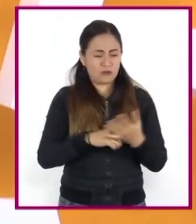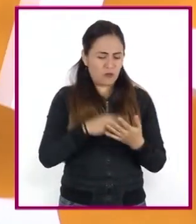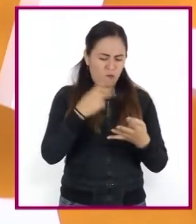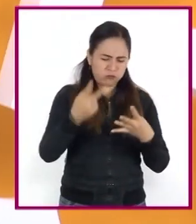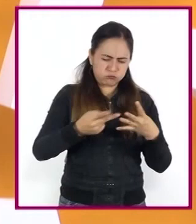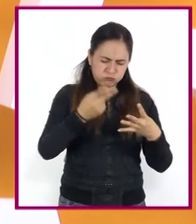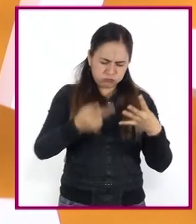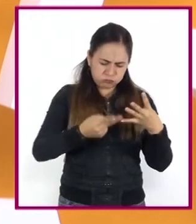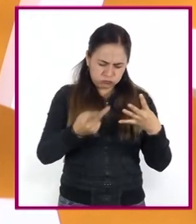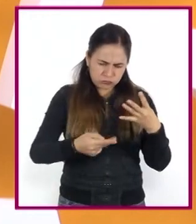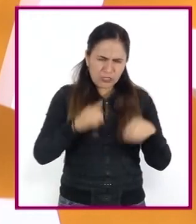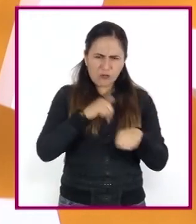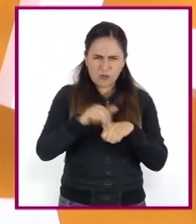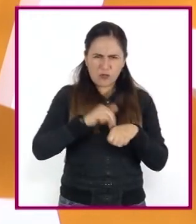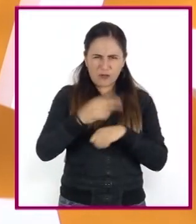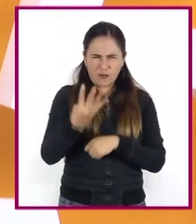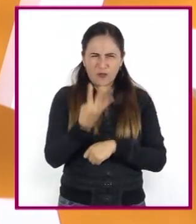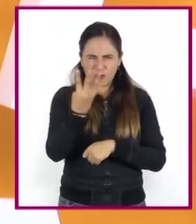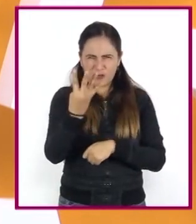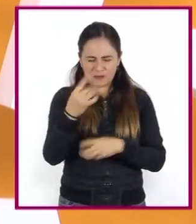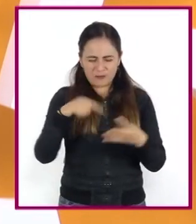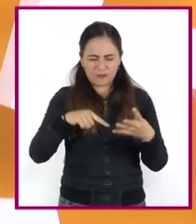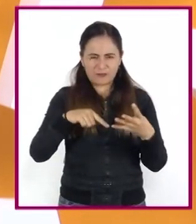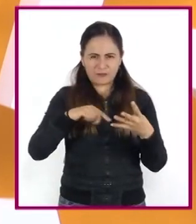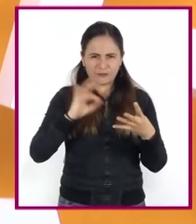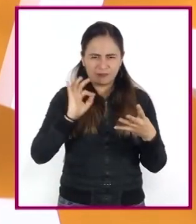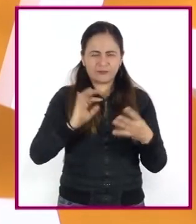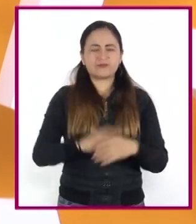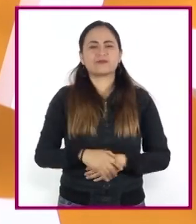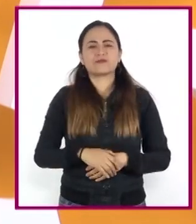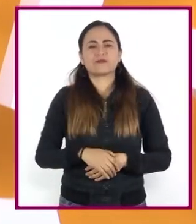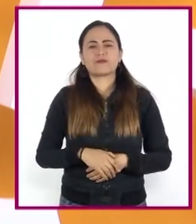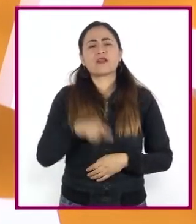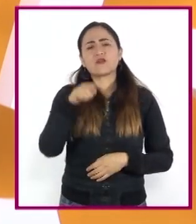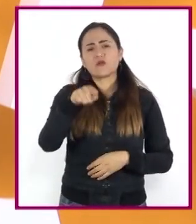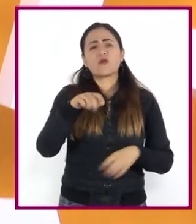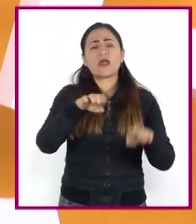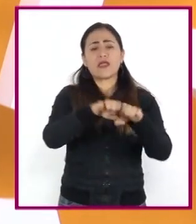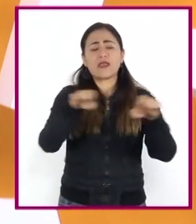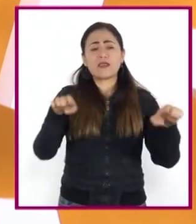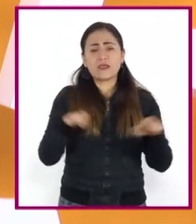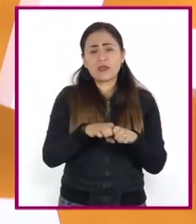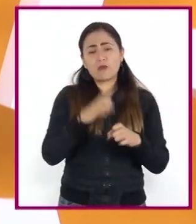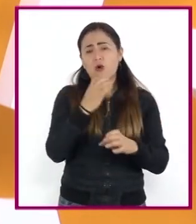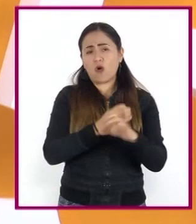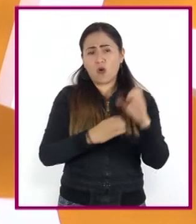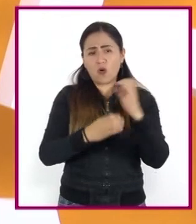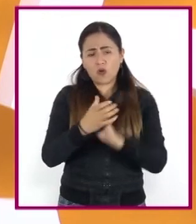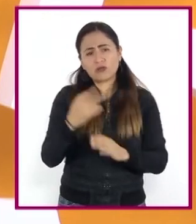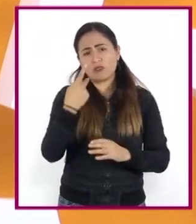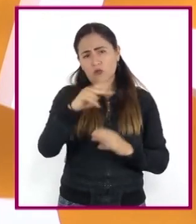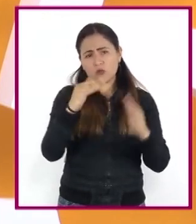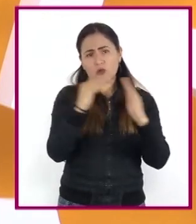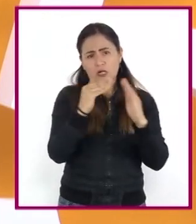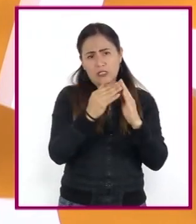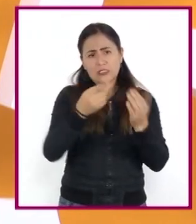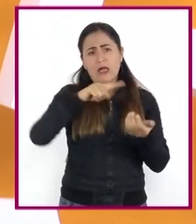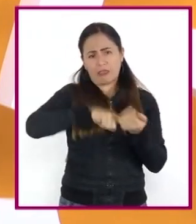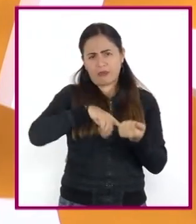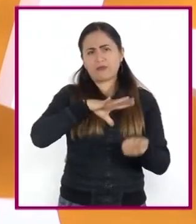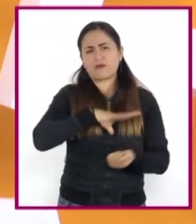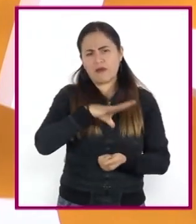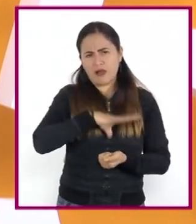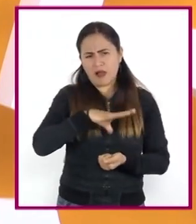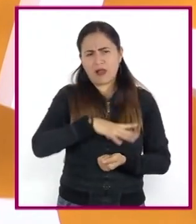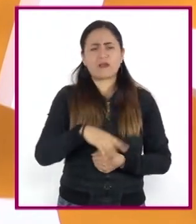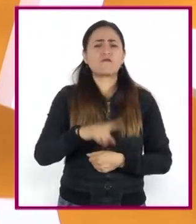con la pregunta 4 de la encuesta, ¿con cuál de los siguientes recursos tecnológicos cuentas en tu domicilio? Las